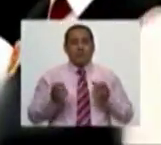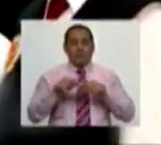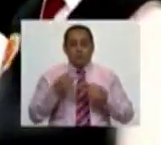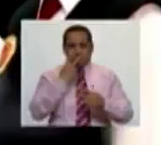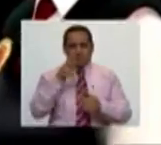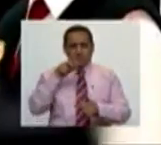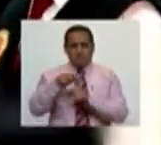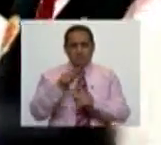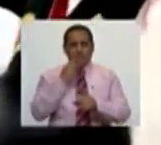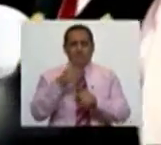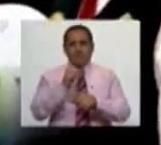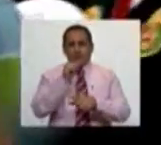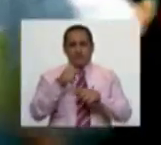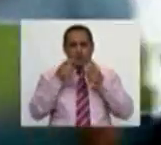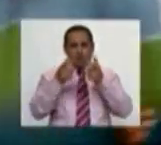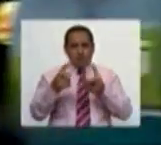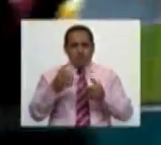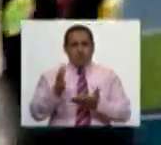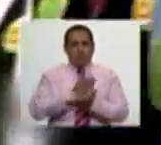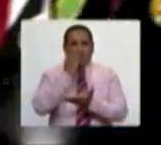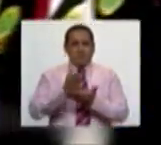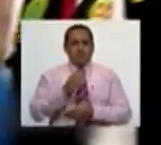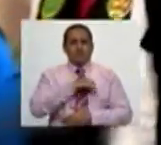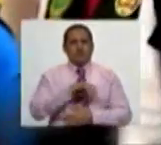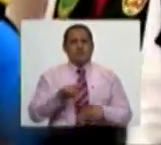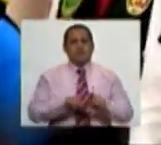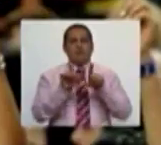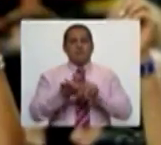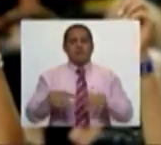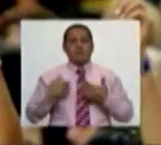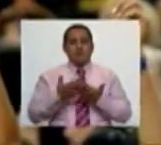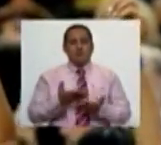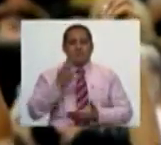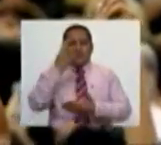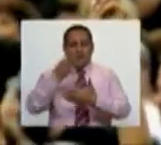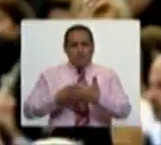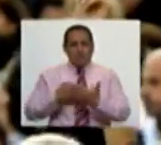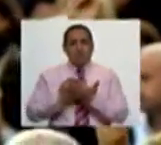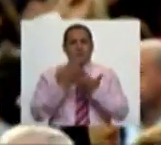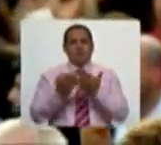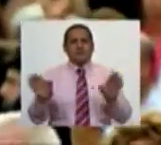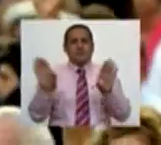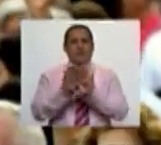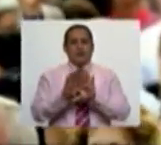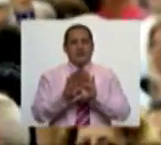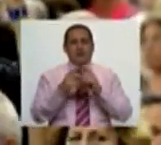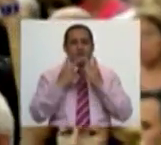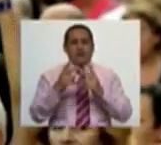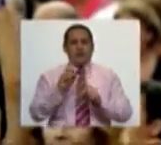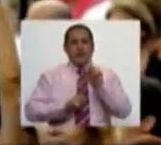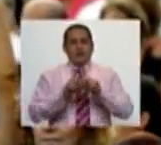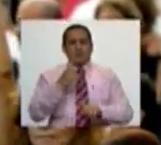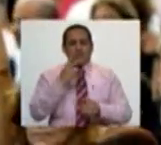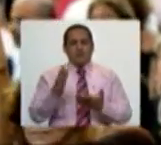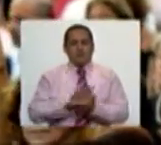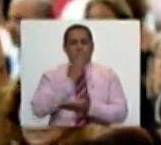Pero una vez identificada la inseguridad ciudadana como problema social, es que se puede levantar un diagnóstico para cerrarle las compuertas